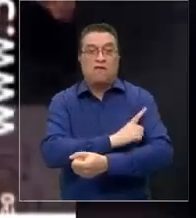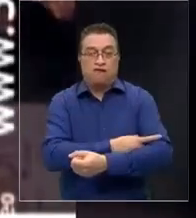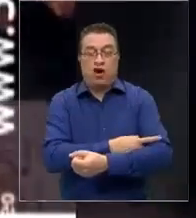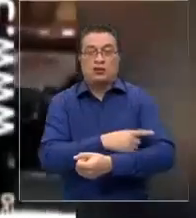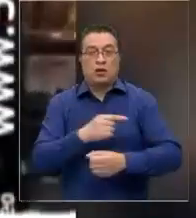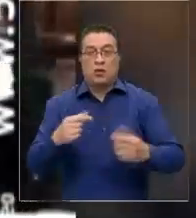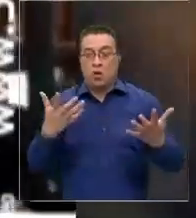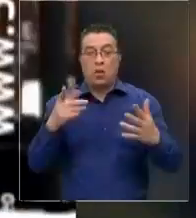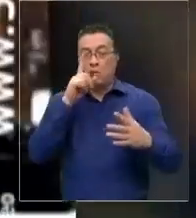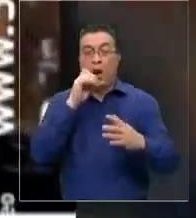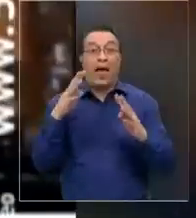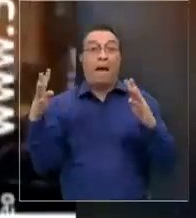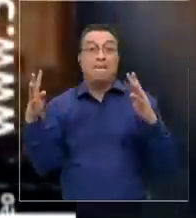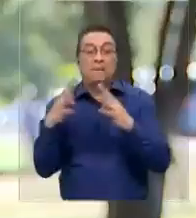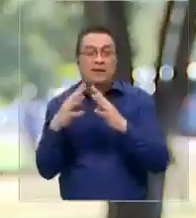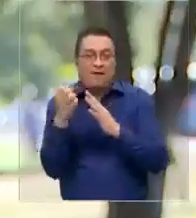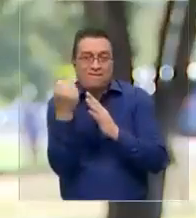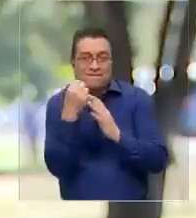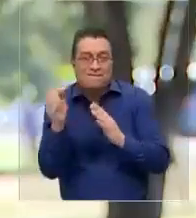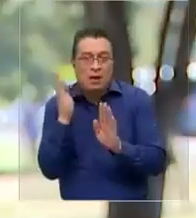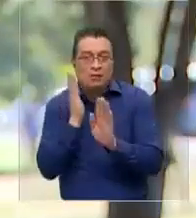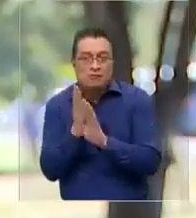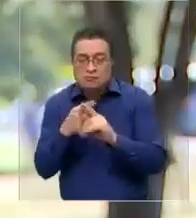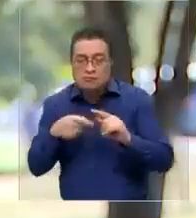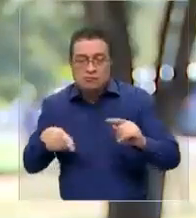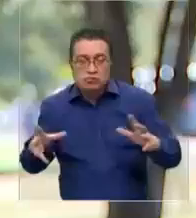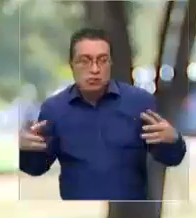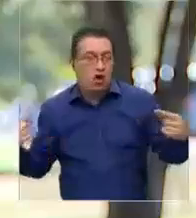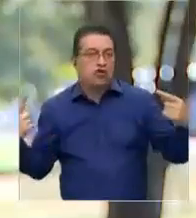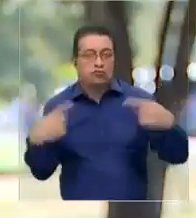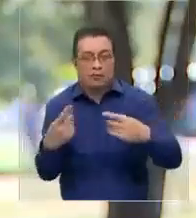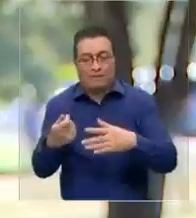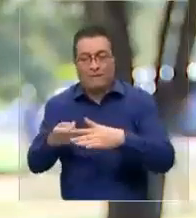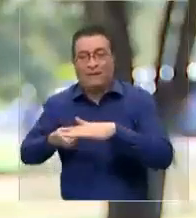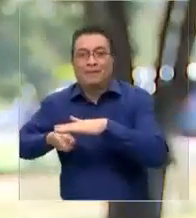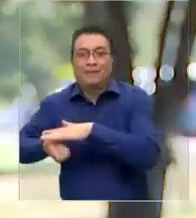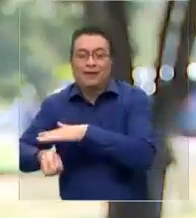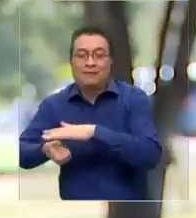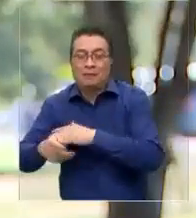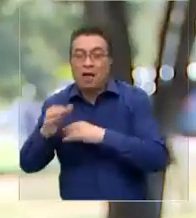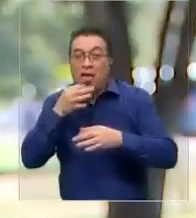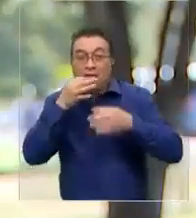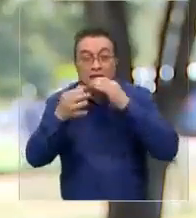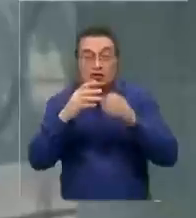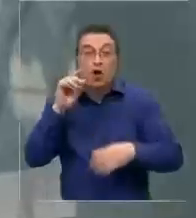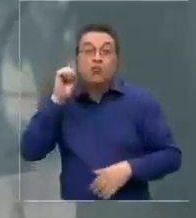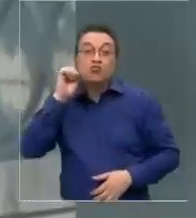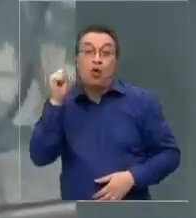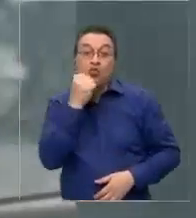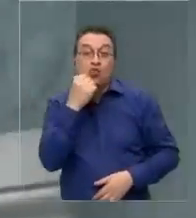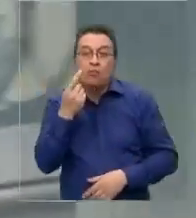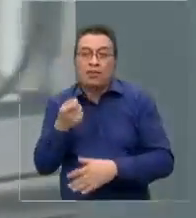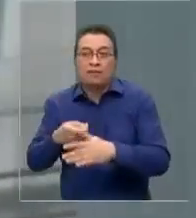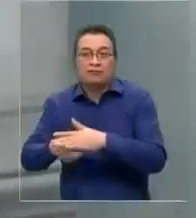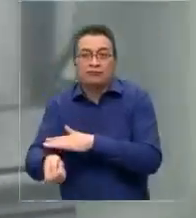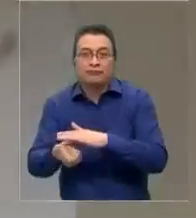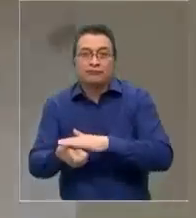casi paramilitares, algunos dicen que son fuerzas paramilitares financiadas por Moscú.